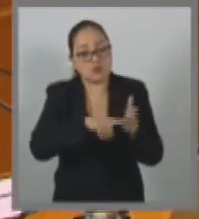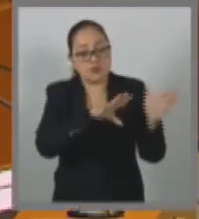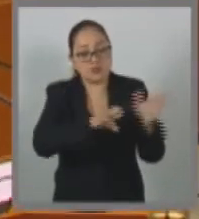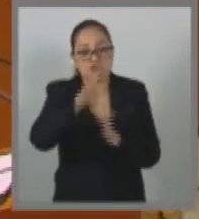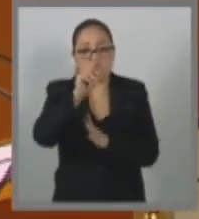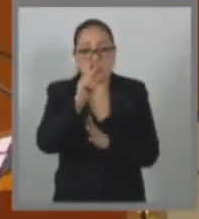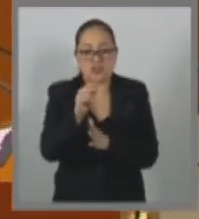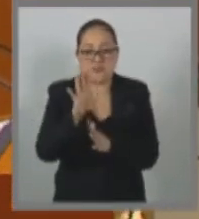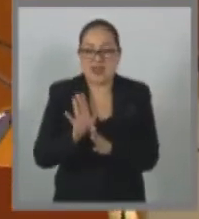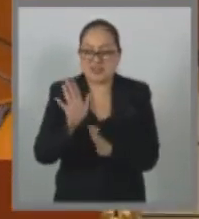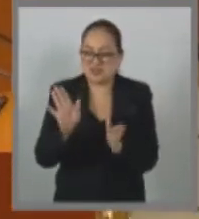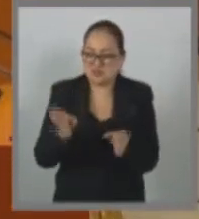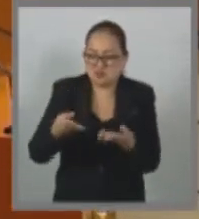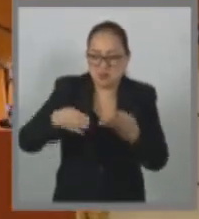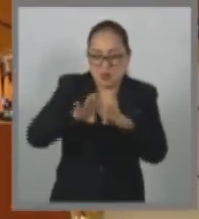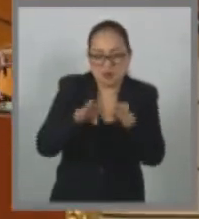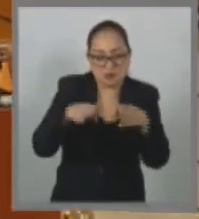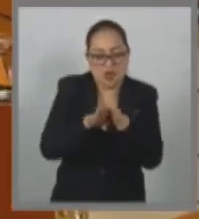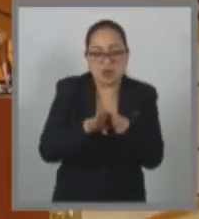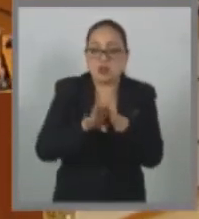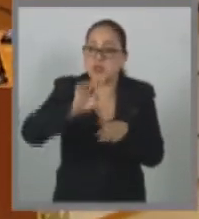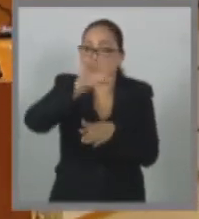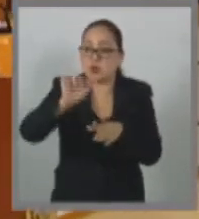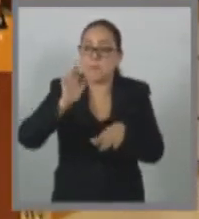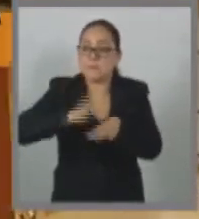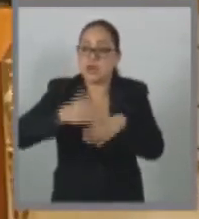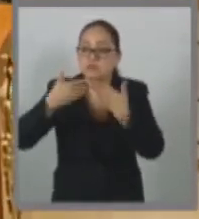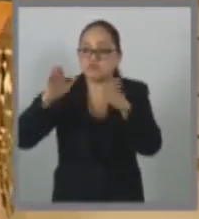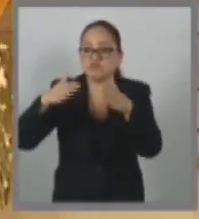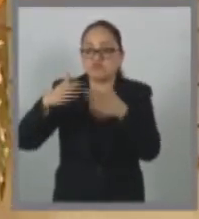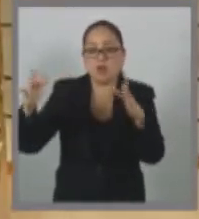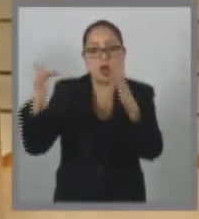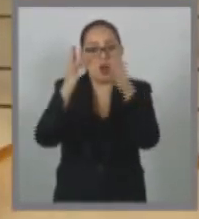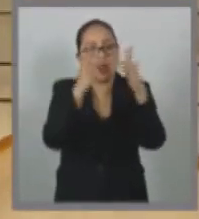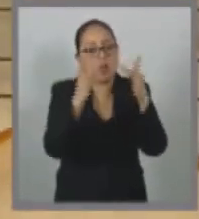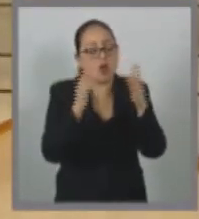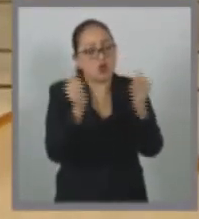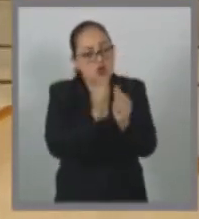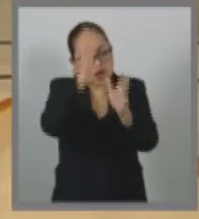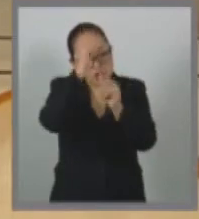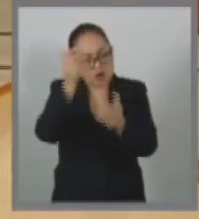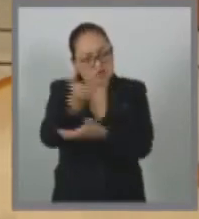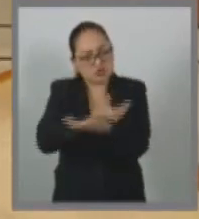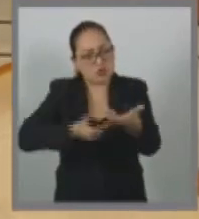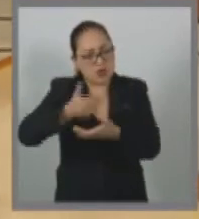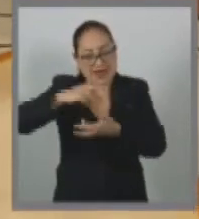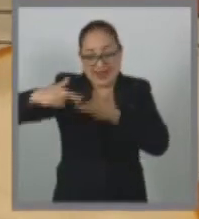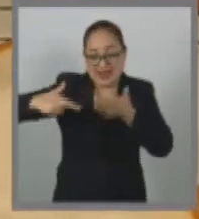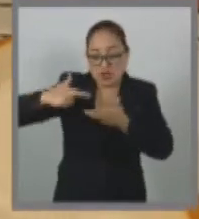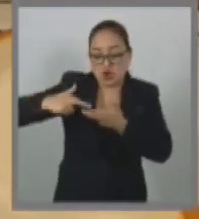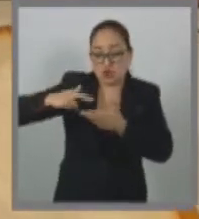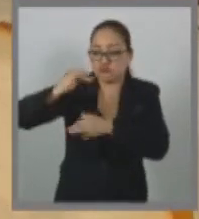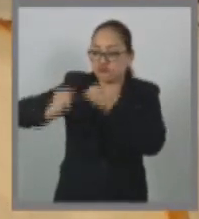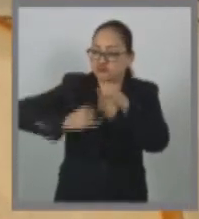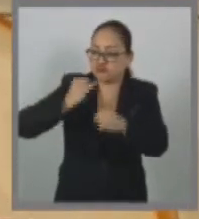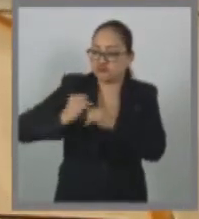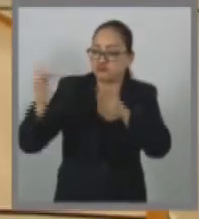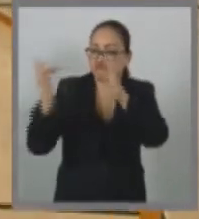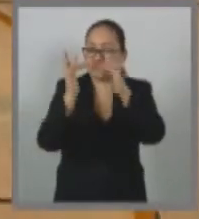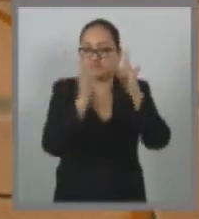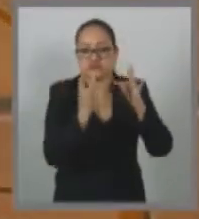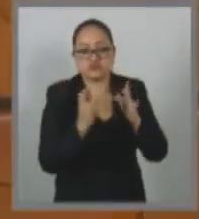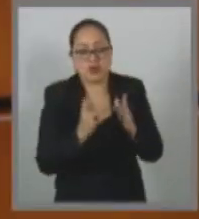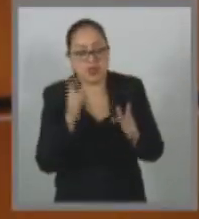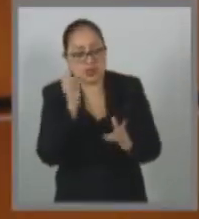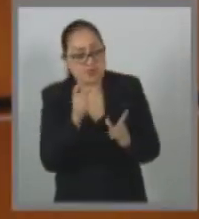1980 a insertarse en la economía global mediante tratados y acuerdos comerciales regionales que también modificaron